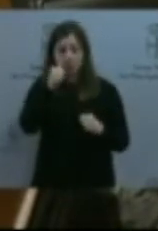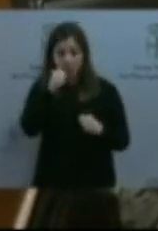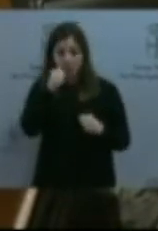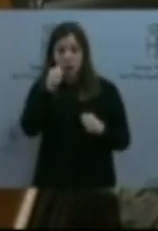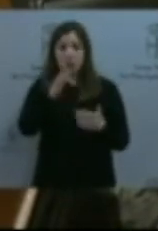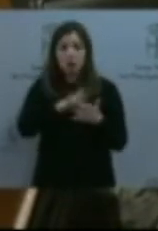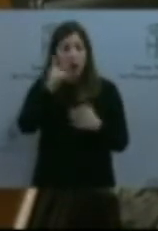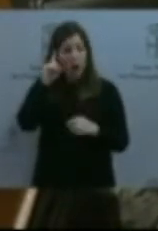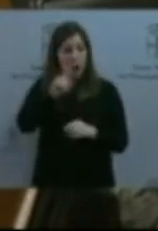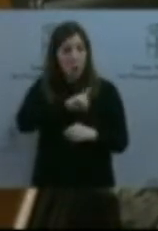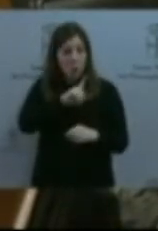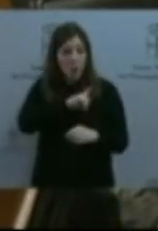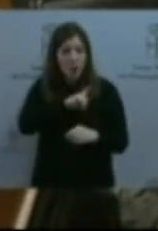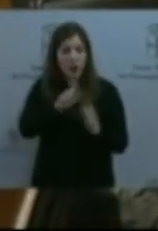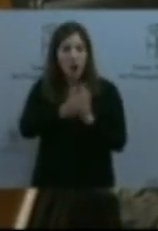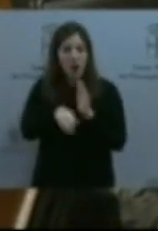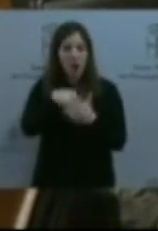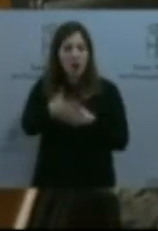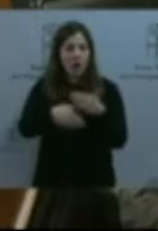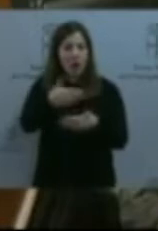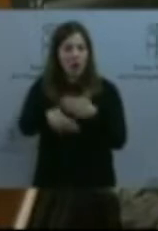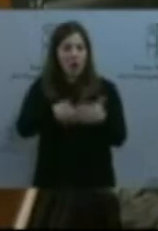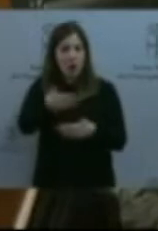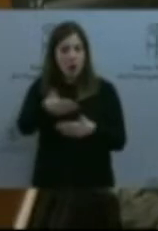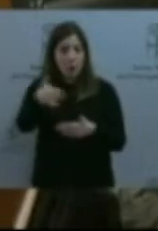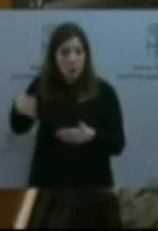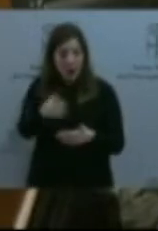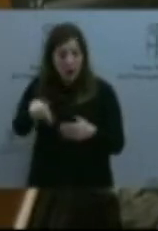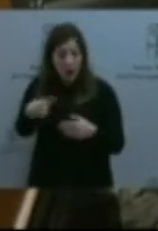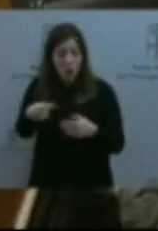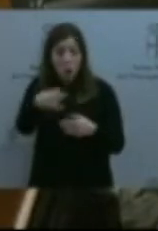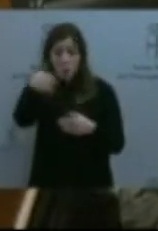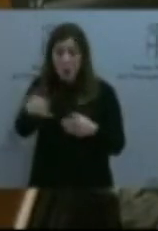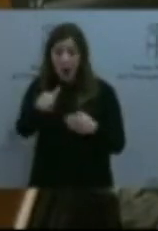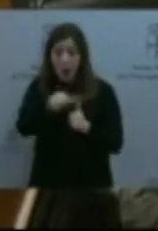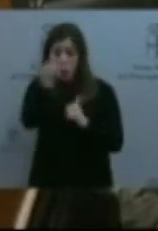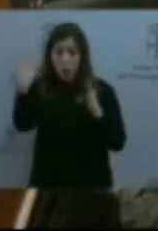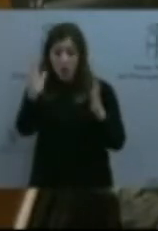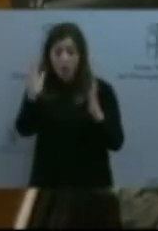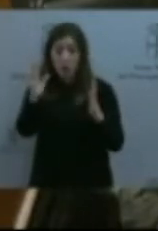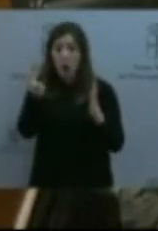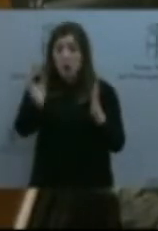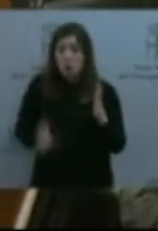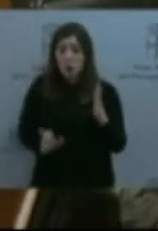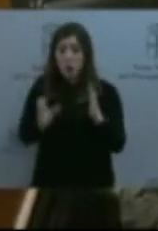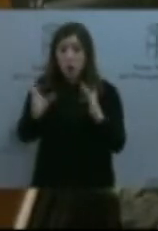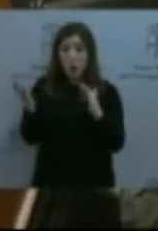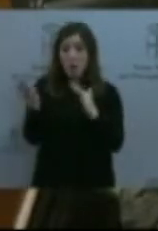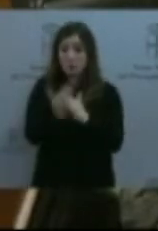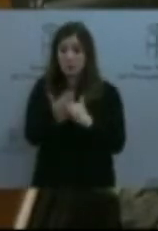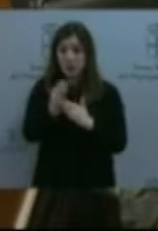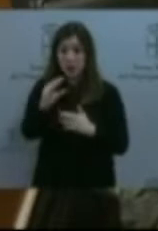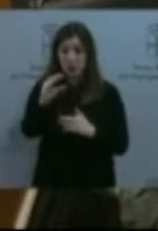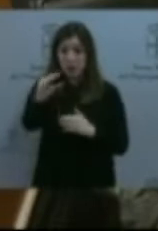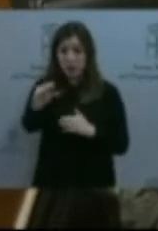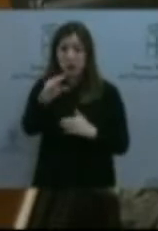baja, dejan de cobrar durante esta una parte de su sueldo que tenía relación con la propia realización de estas guardias, no es algo nuevo,